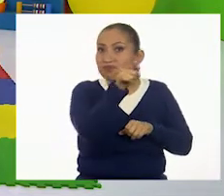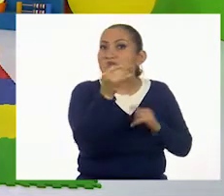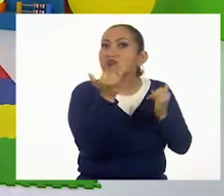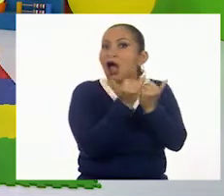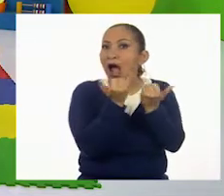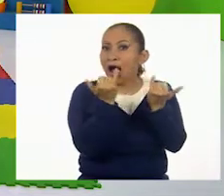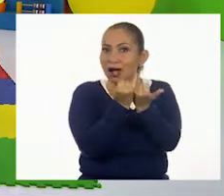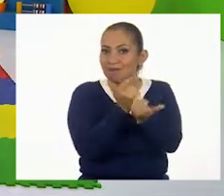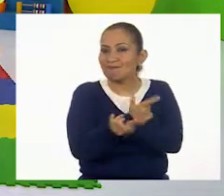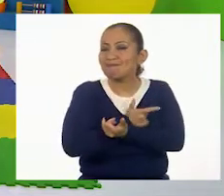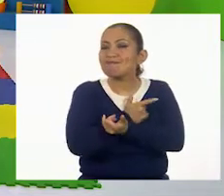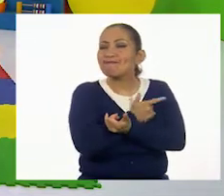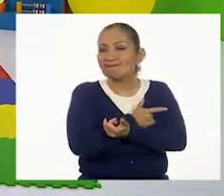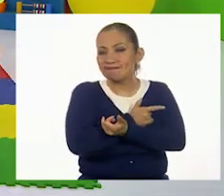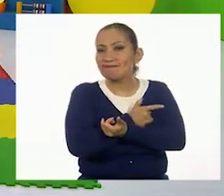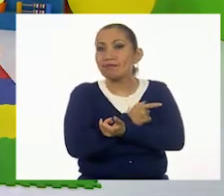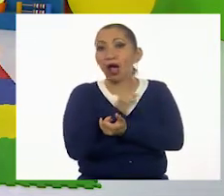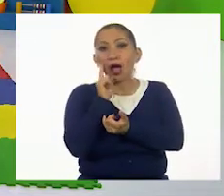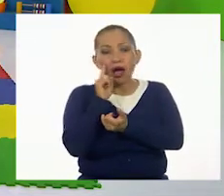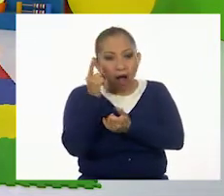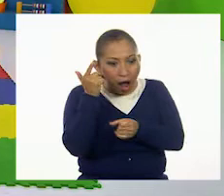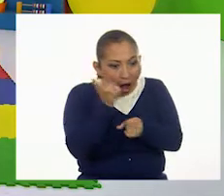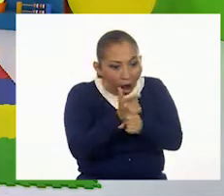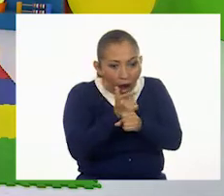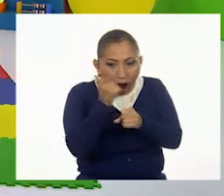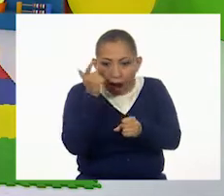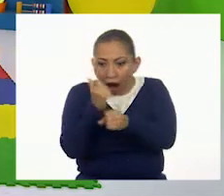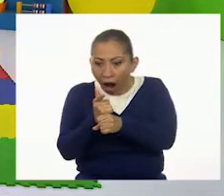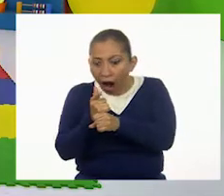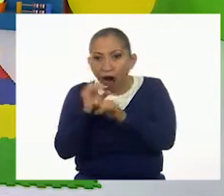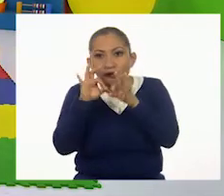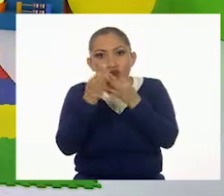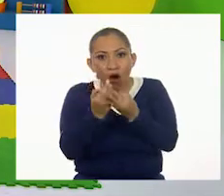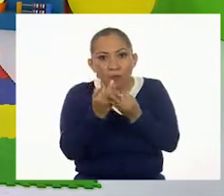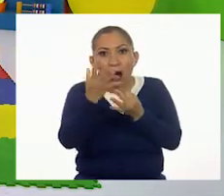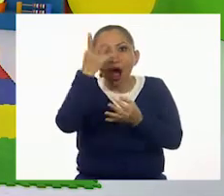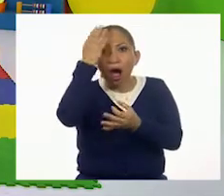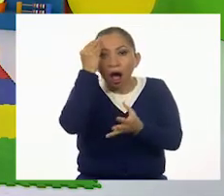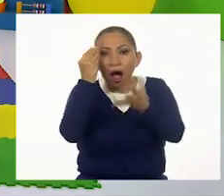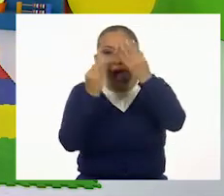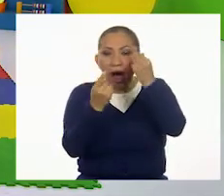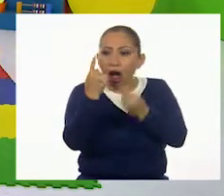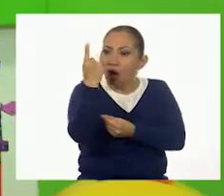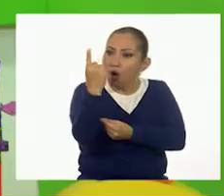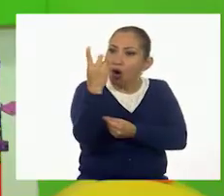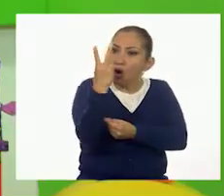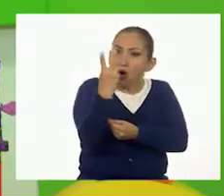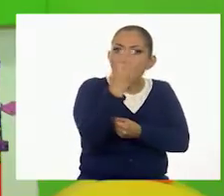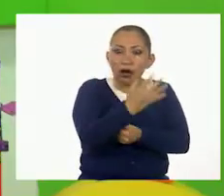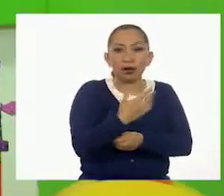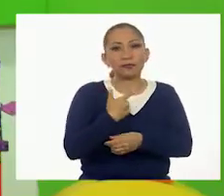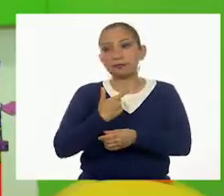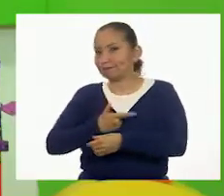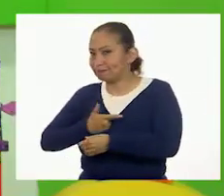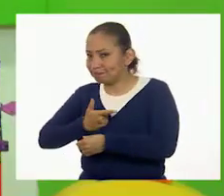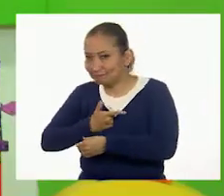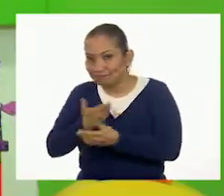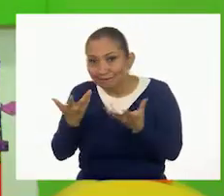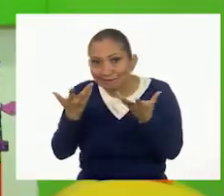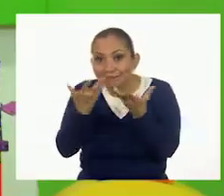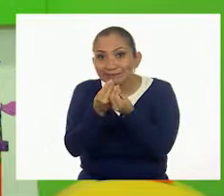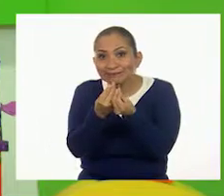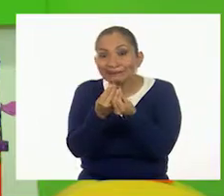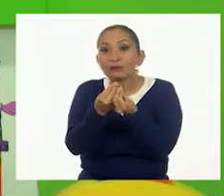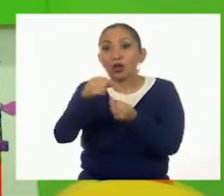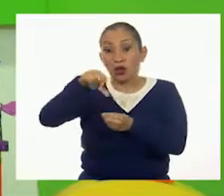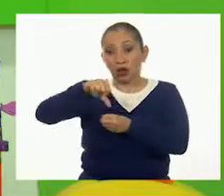nuestras amigas y amigos también, ir descubriendo diferentes maneras de aprender a contar. Un placer haber estado aquí con ustedes